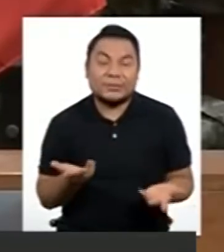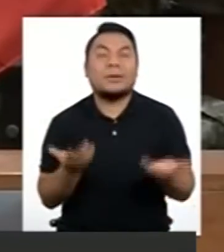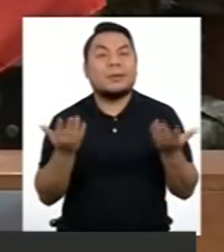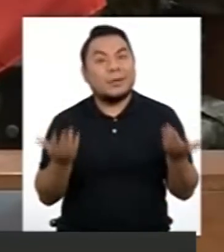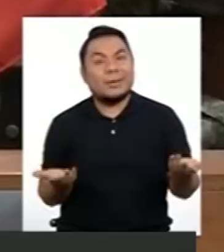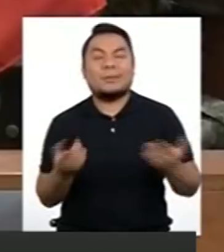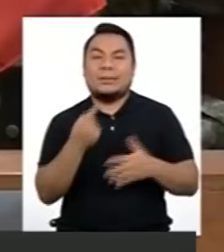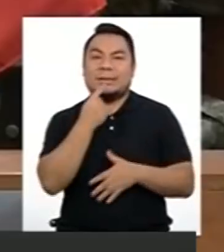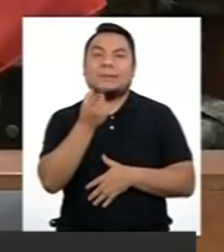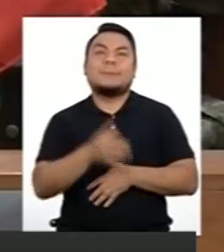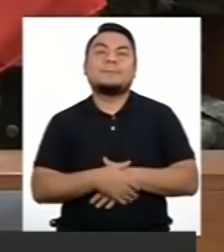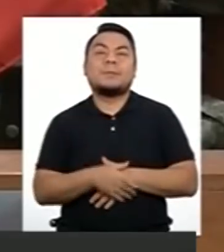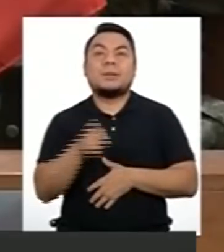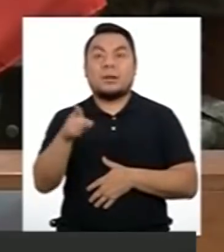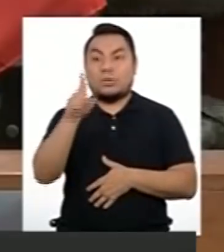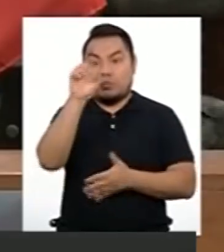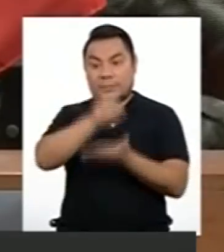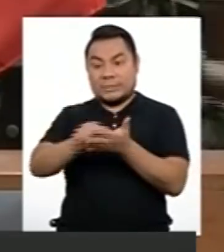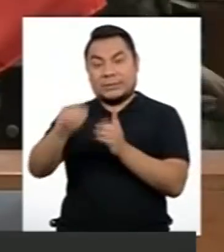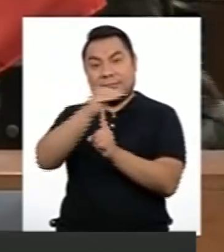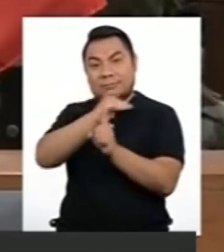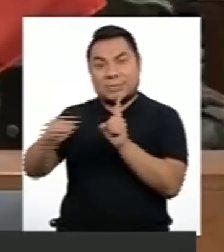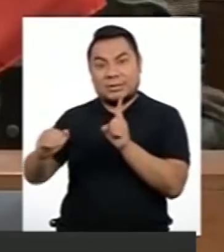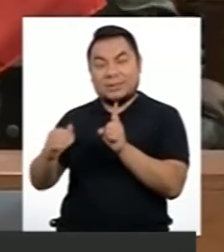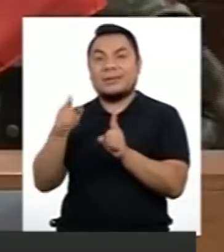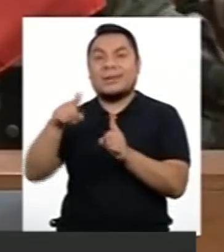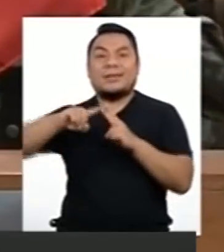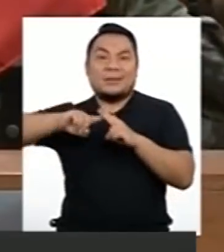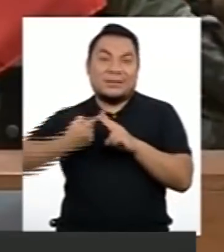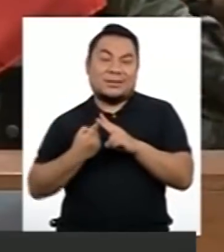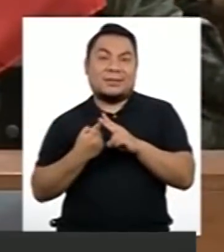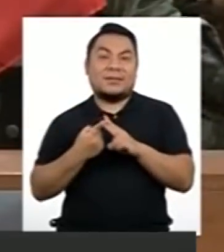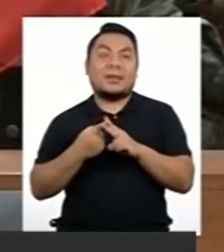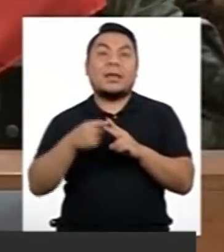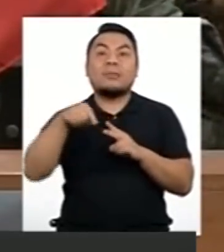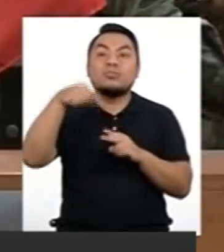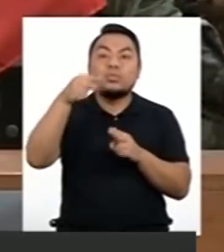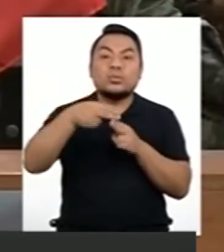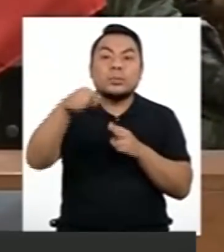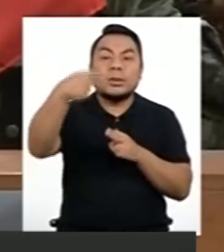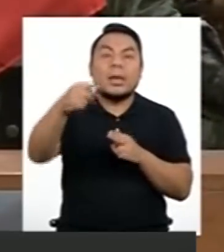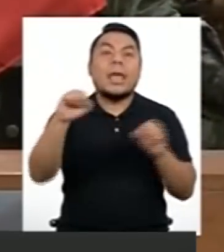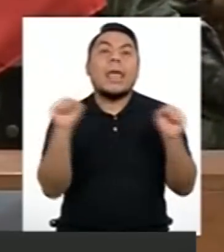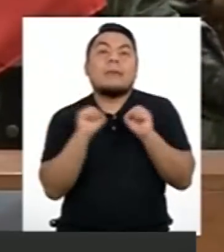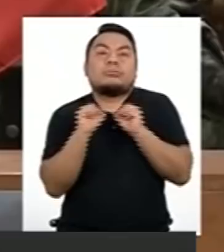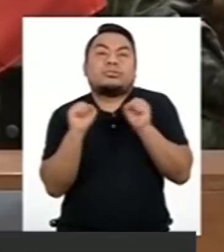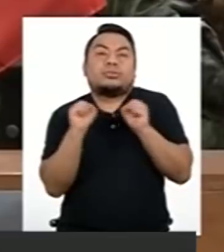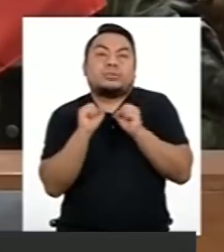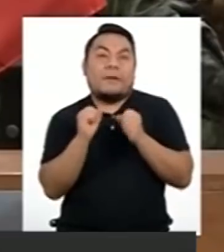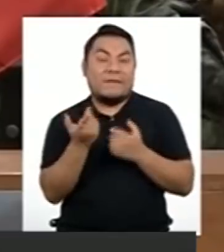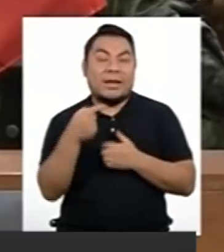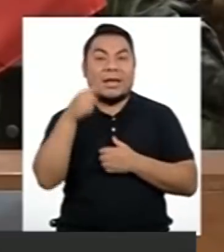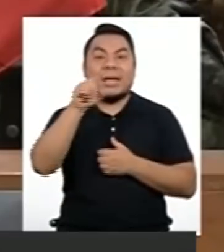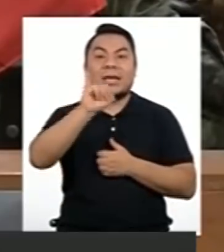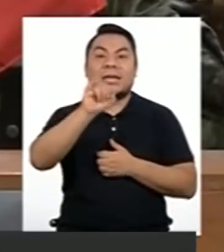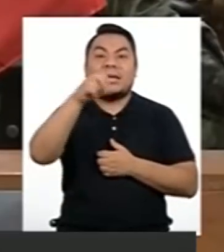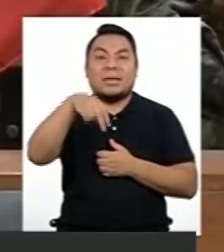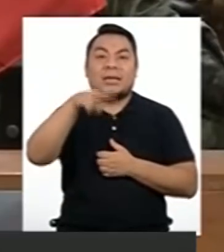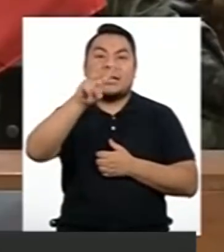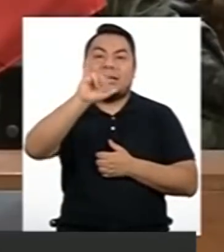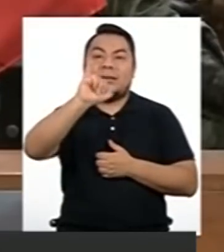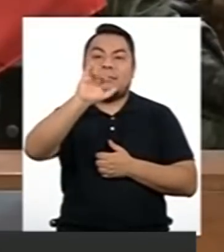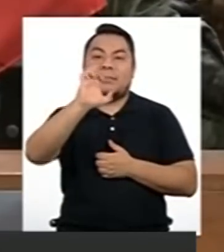Estamos a mes y medio del inicio del invierno, ¿no? Y el invierno ya de por sí